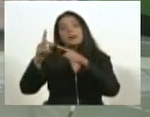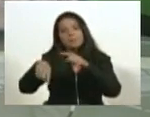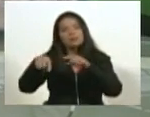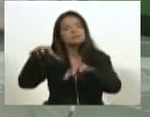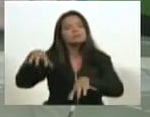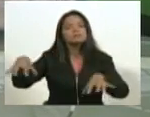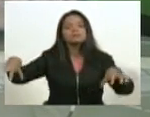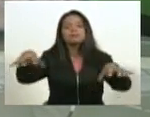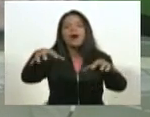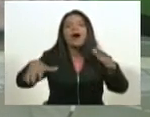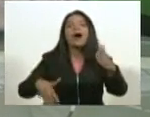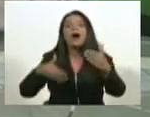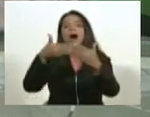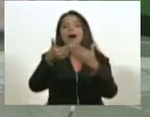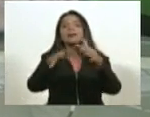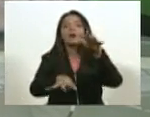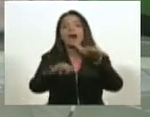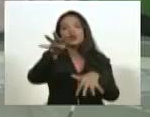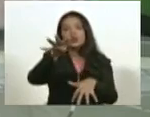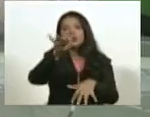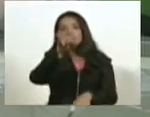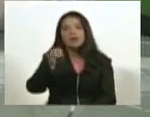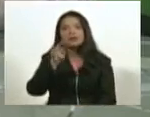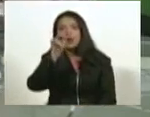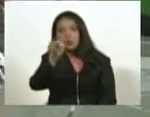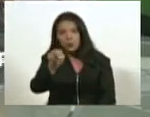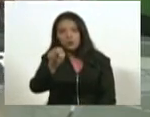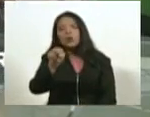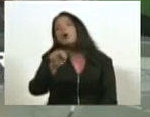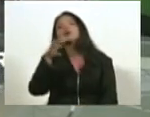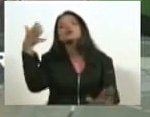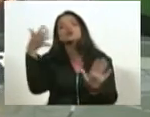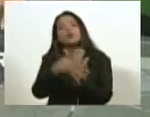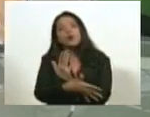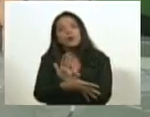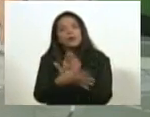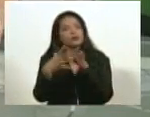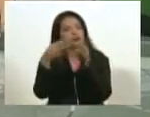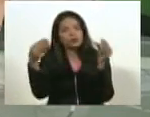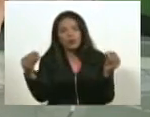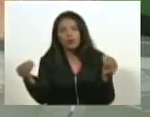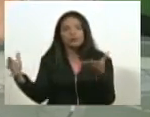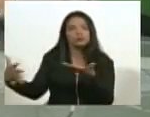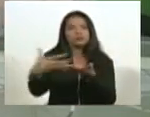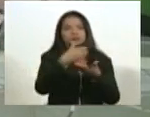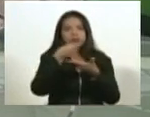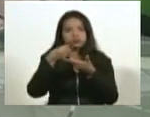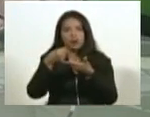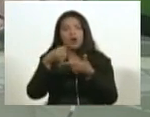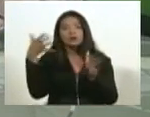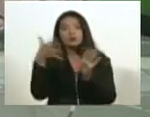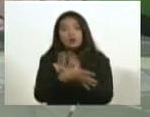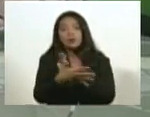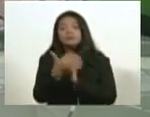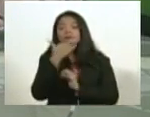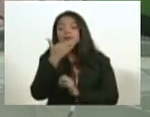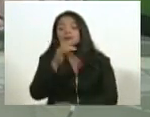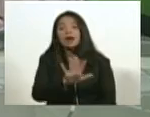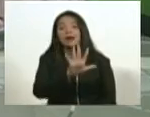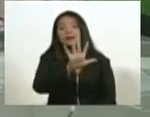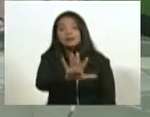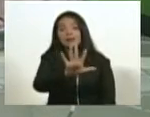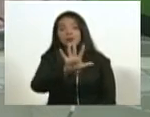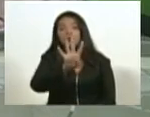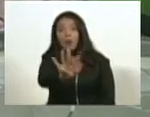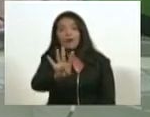tener hasta el día 14 de junio para todo lo que tiene que ser los recabos de cara a lo que son los